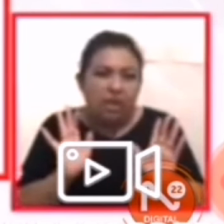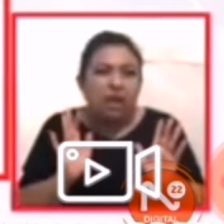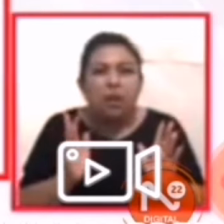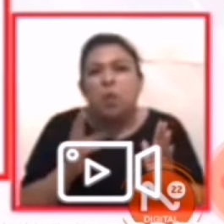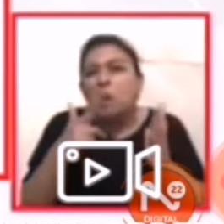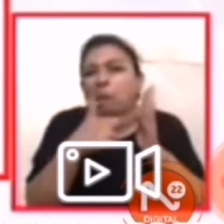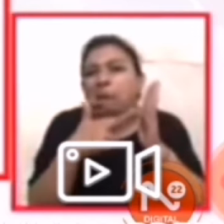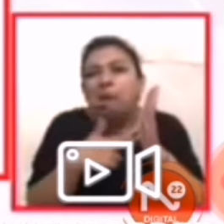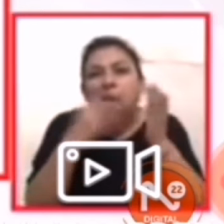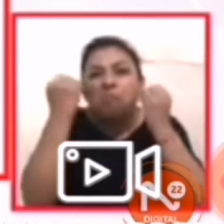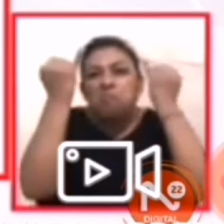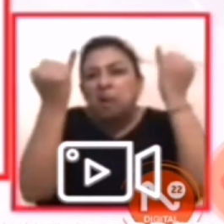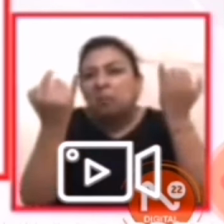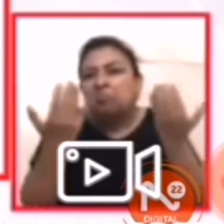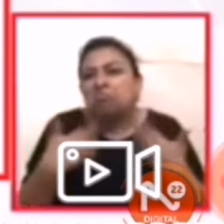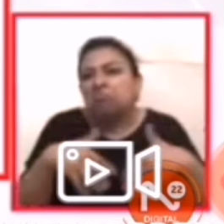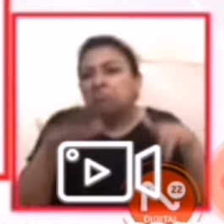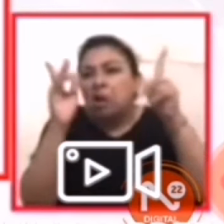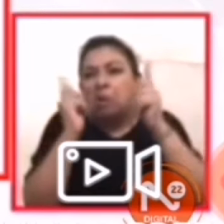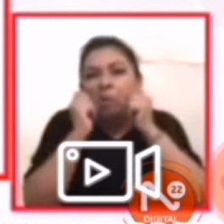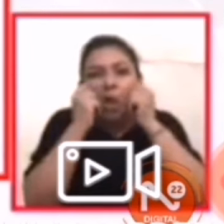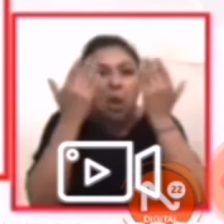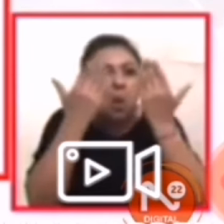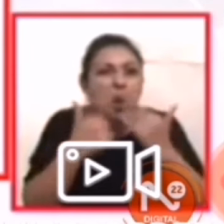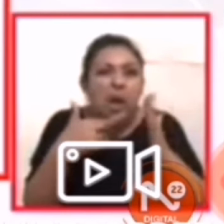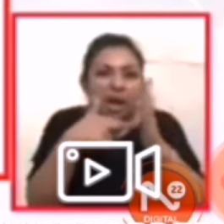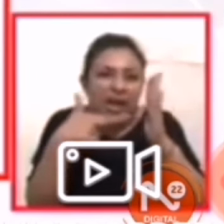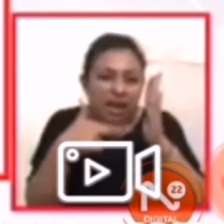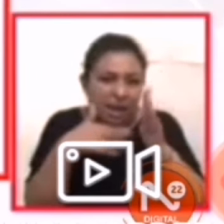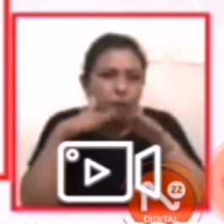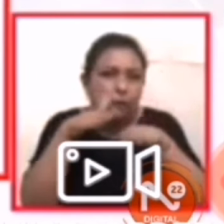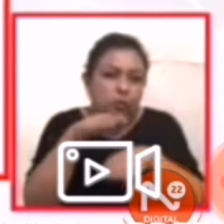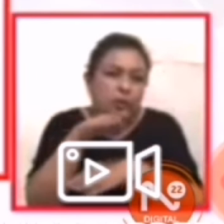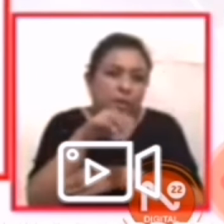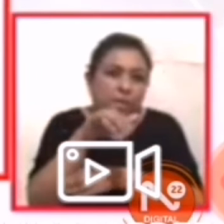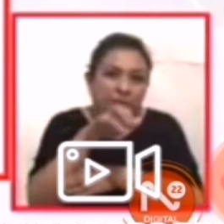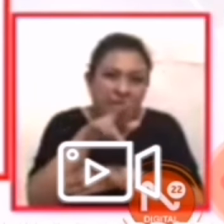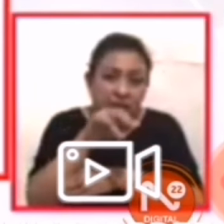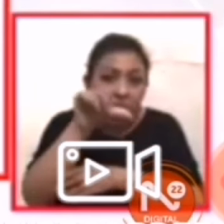regla imaginativa alrededor de los marcianos, y eso es lo que se está demostrando